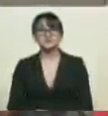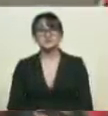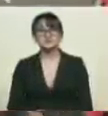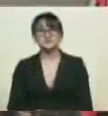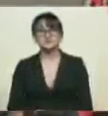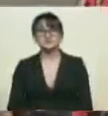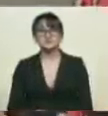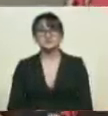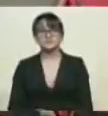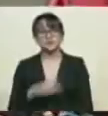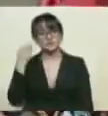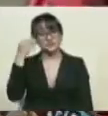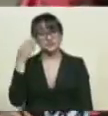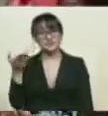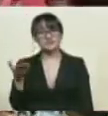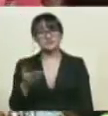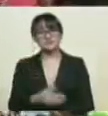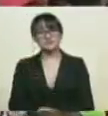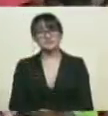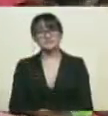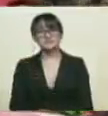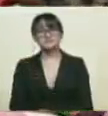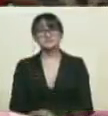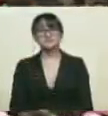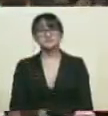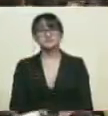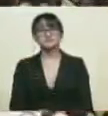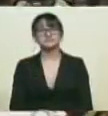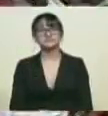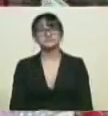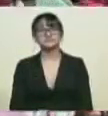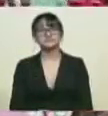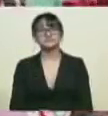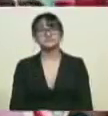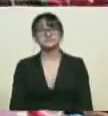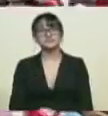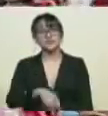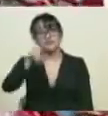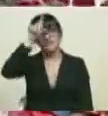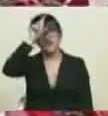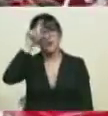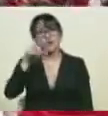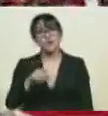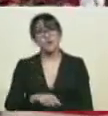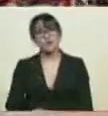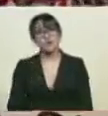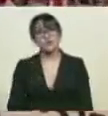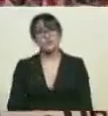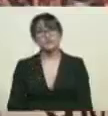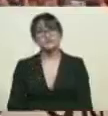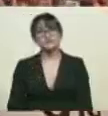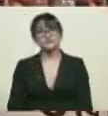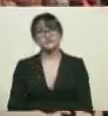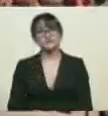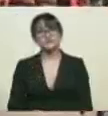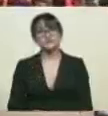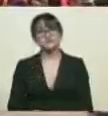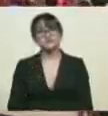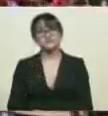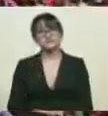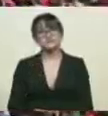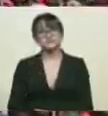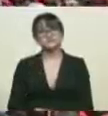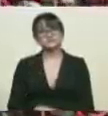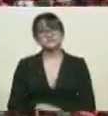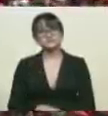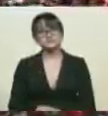¿Qué le parece, gobernador? Creo que Falcón, presidente, una de las cosas que más ha sabido y sabe